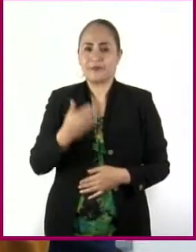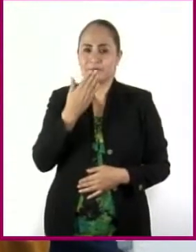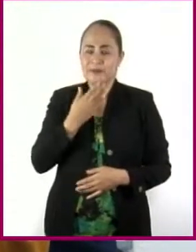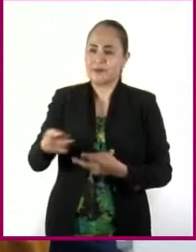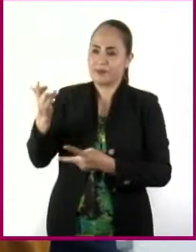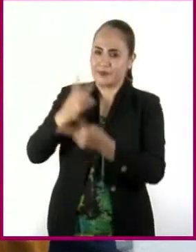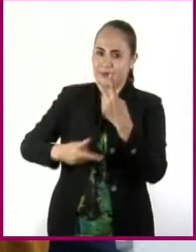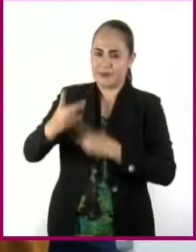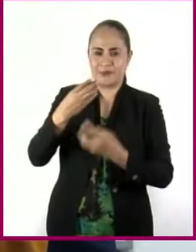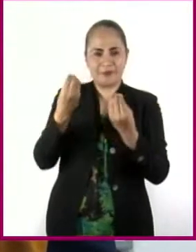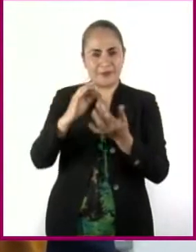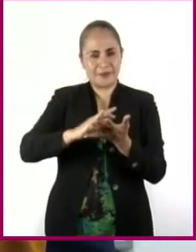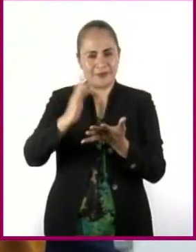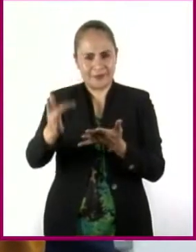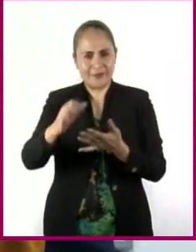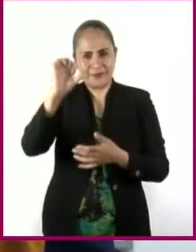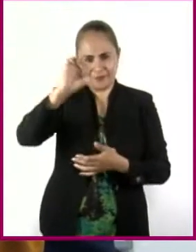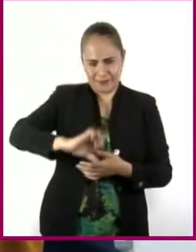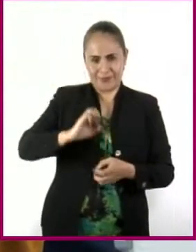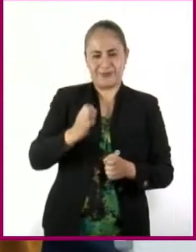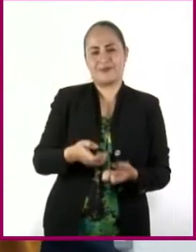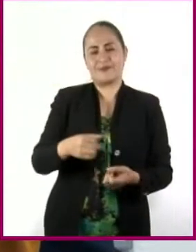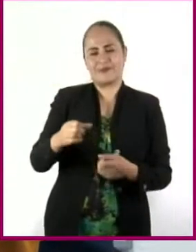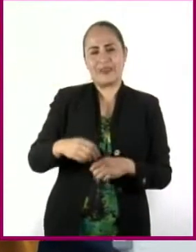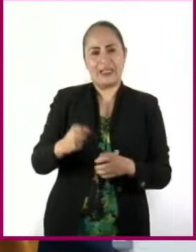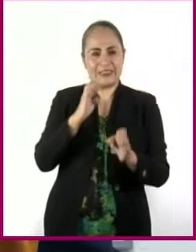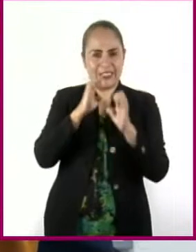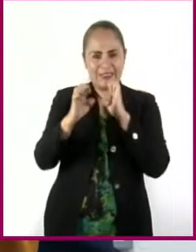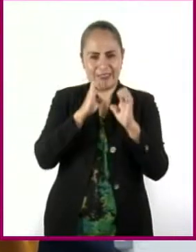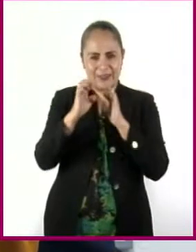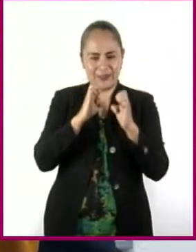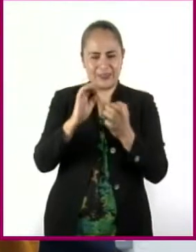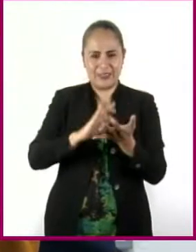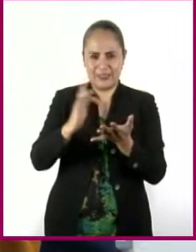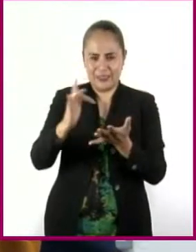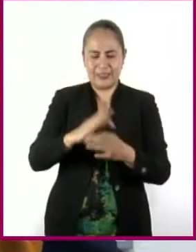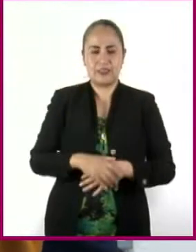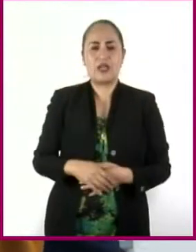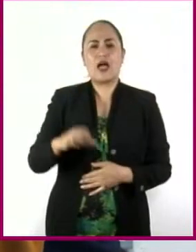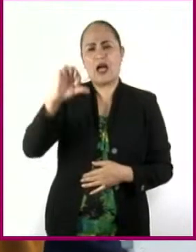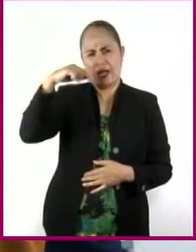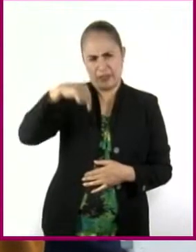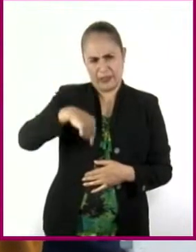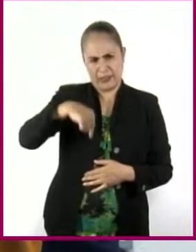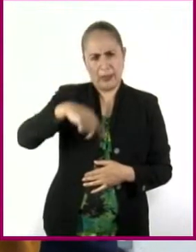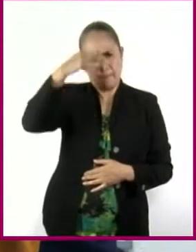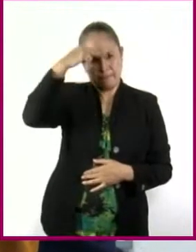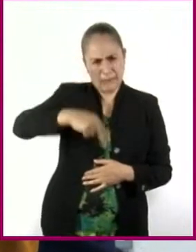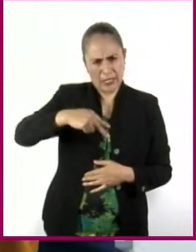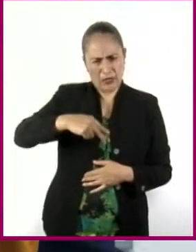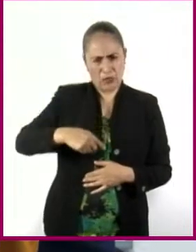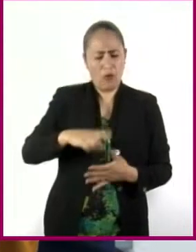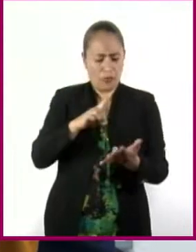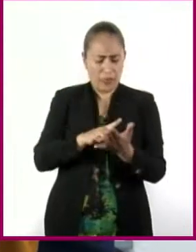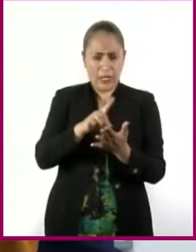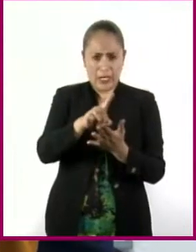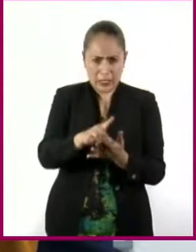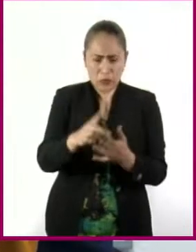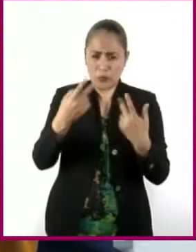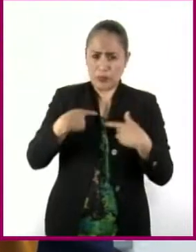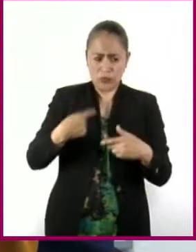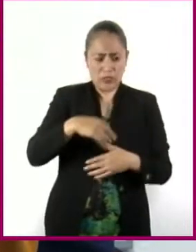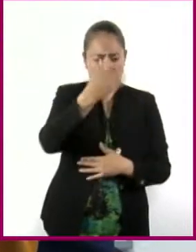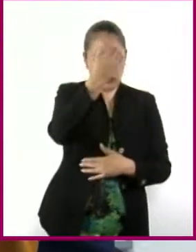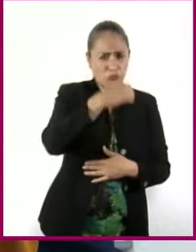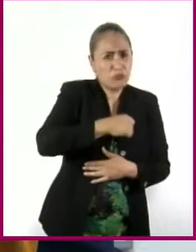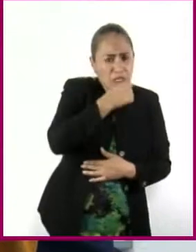Bienvenida y muchas gracias por concedernos esta entrevista. ¿Nos podría decir, en nuestro país, ¿se cumplen todos los derechos de las personas